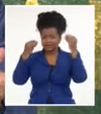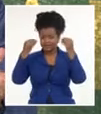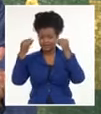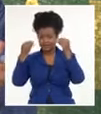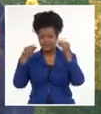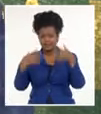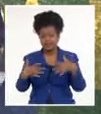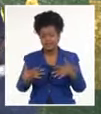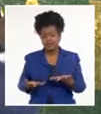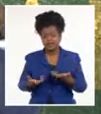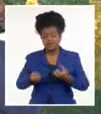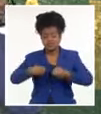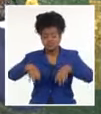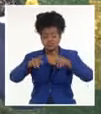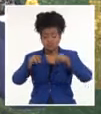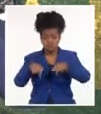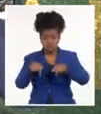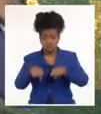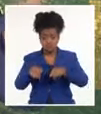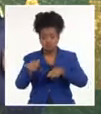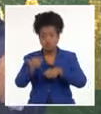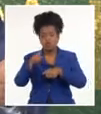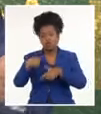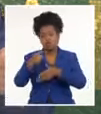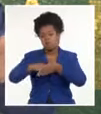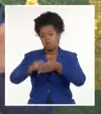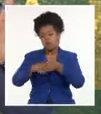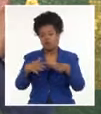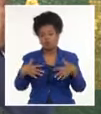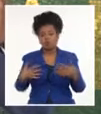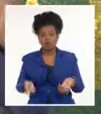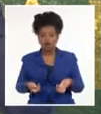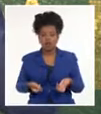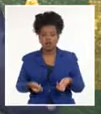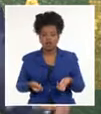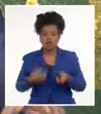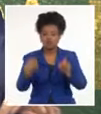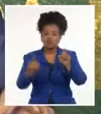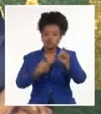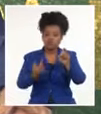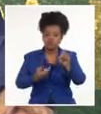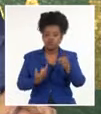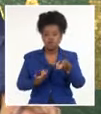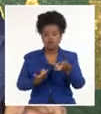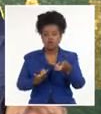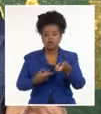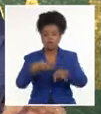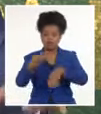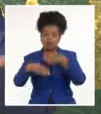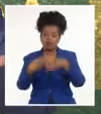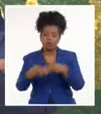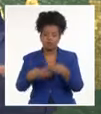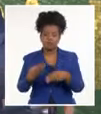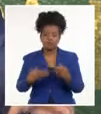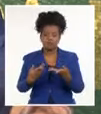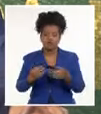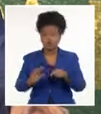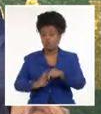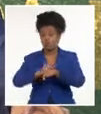actual y la creación de estrategias conjuntas para enfrentar las adversas condiciones de la pandemia,